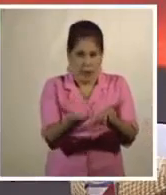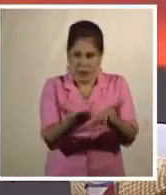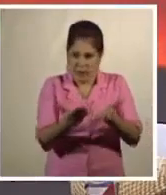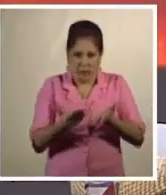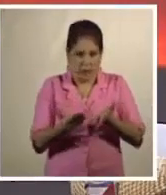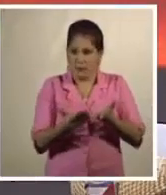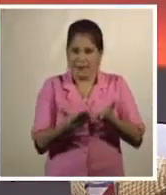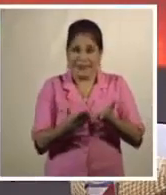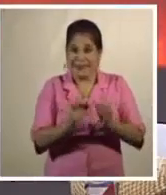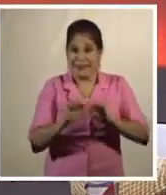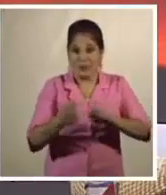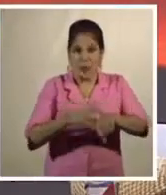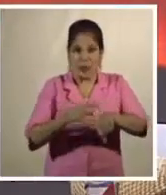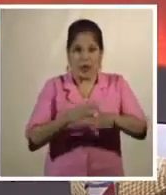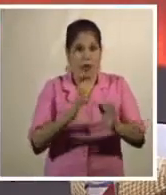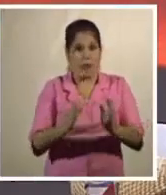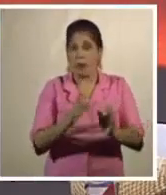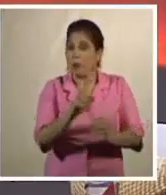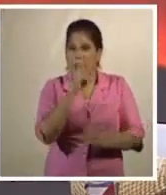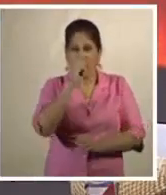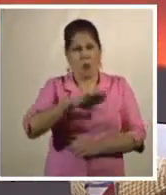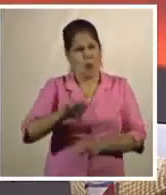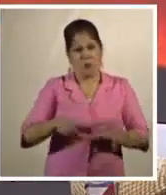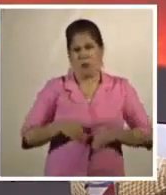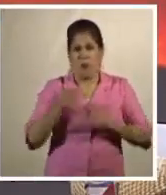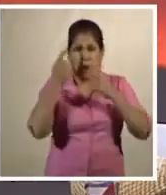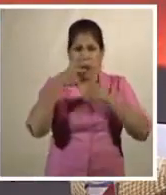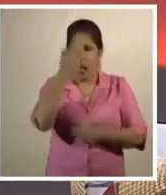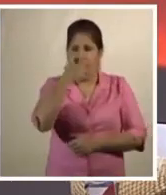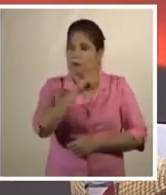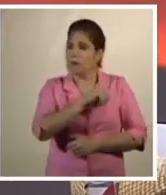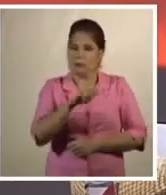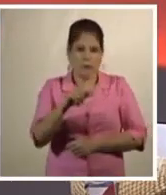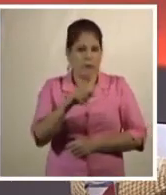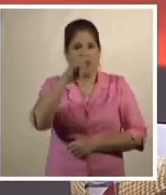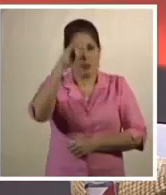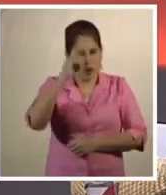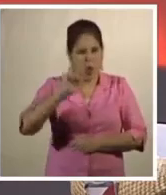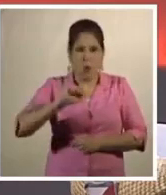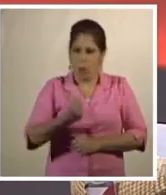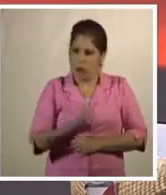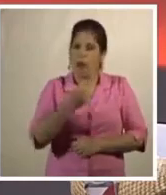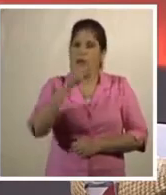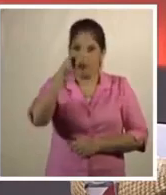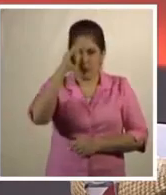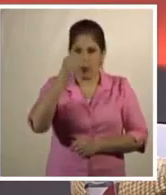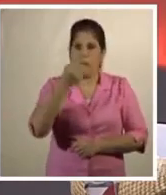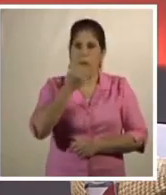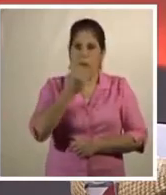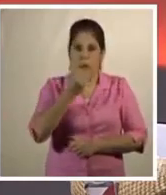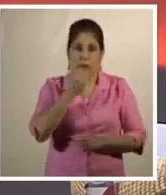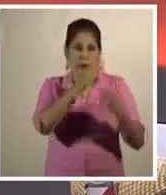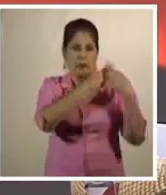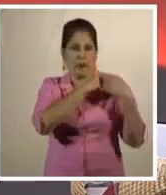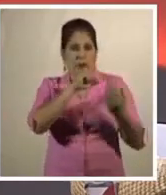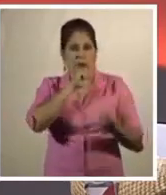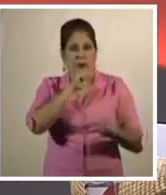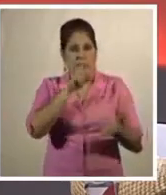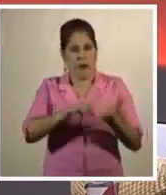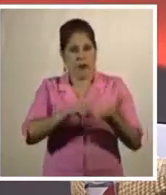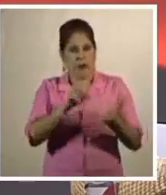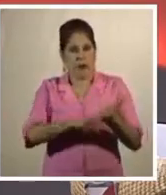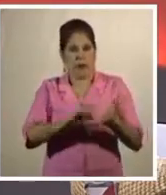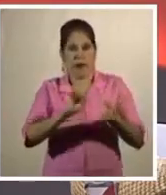no puede ser tanto tiempo y se intenta regular los tiempos ponen resistencia los padres nos dicen no podemos si mamá y papá si pueden y es